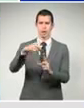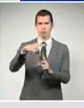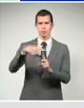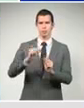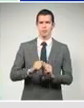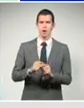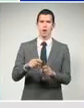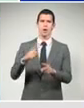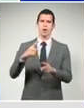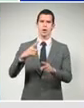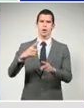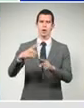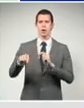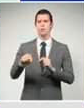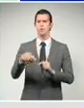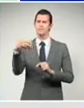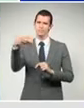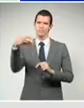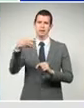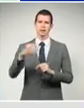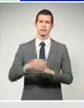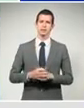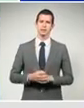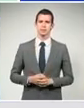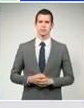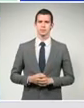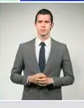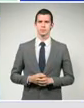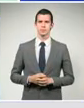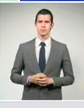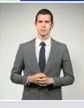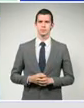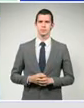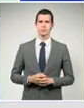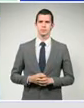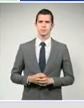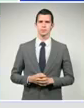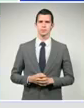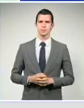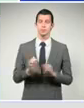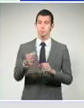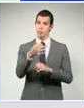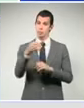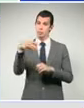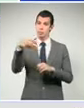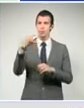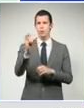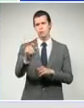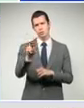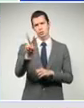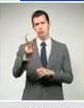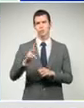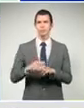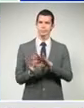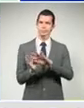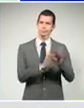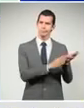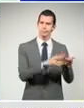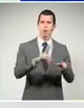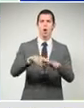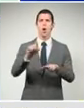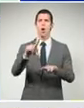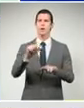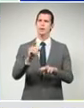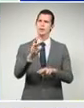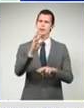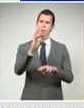Manatí. Holguín, otra provincia que después de un incremento en su transmisión,